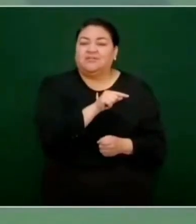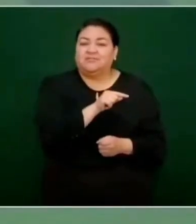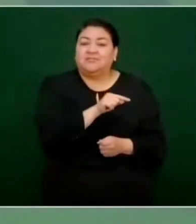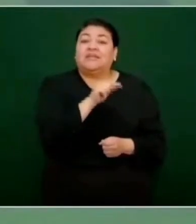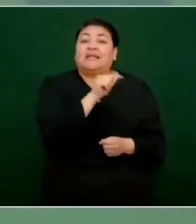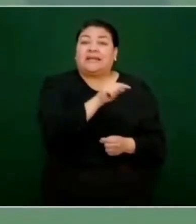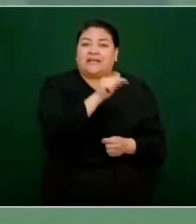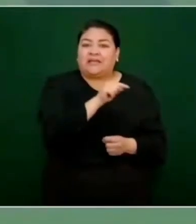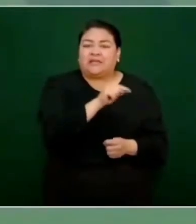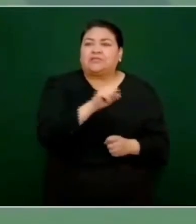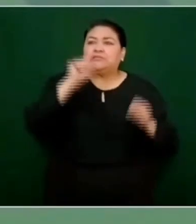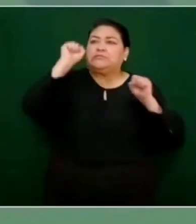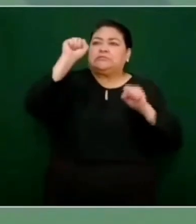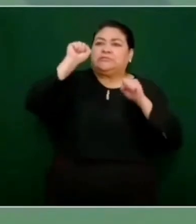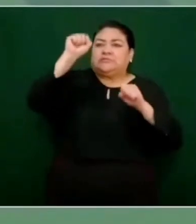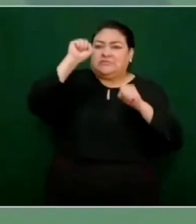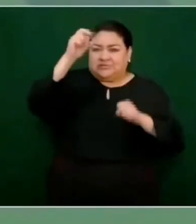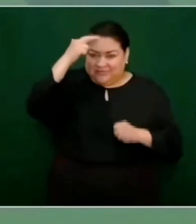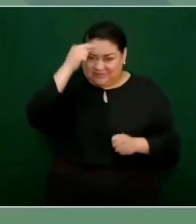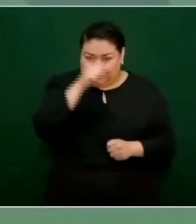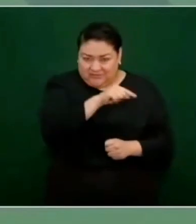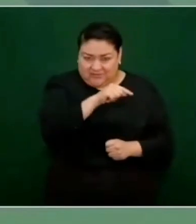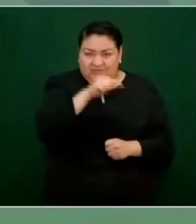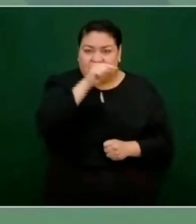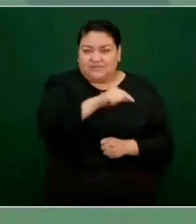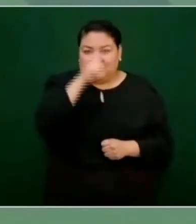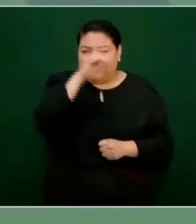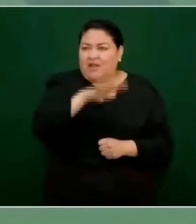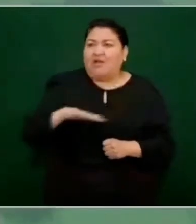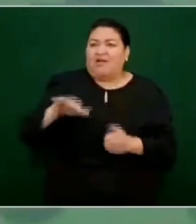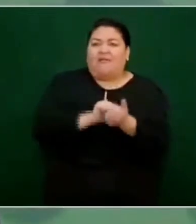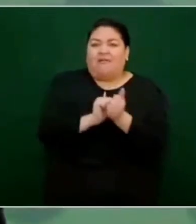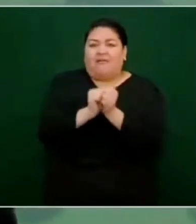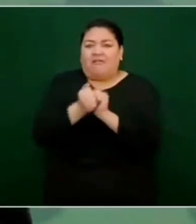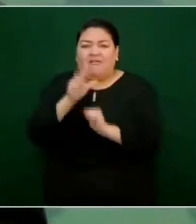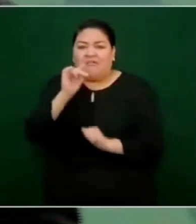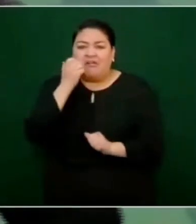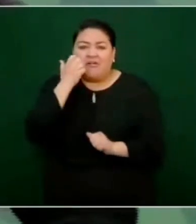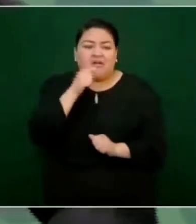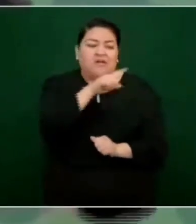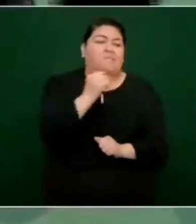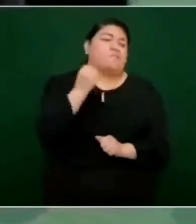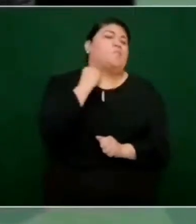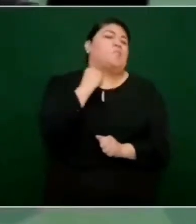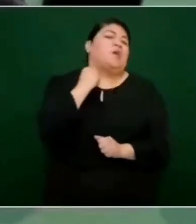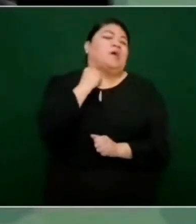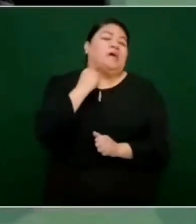se movilizaron en contra de la transformación, tienen abogados